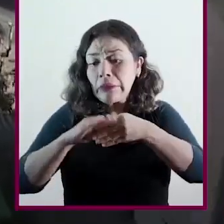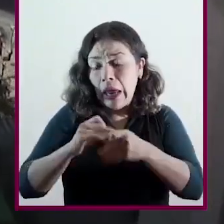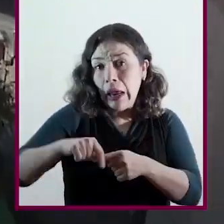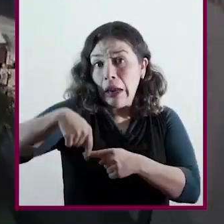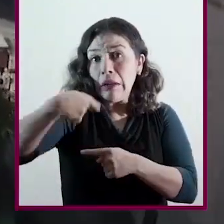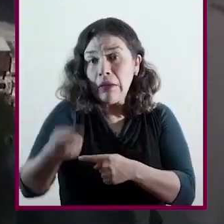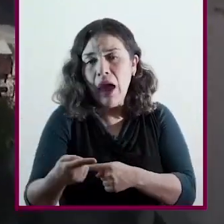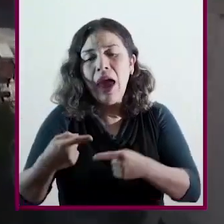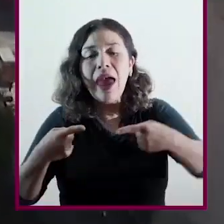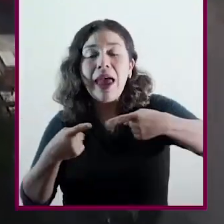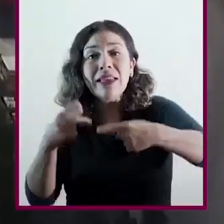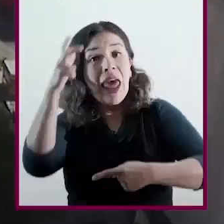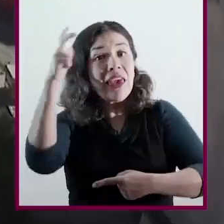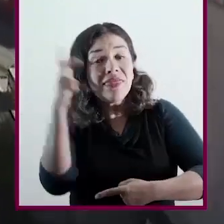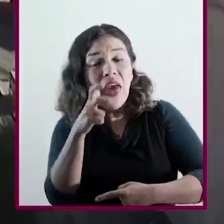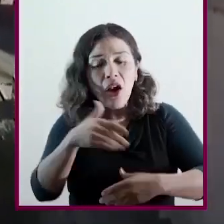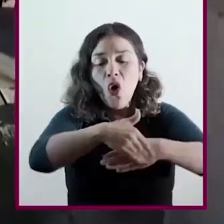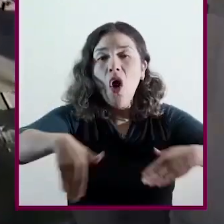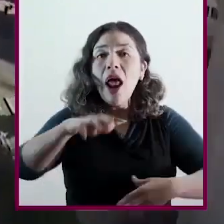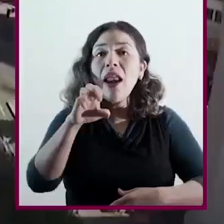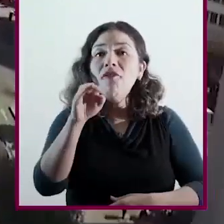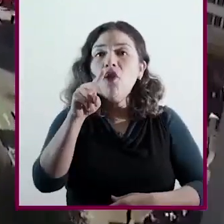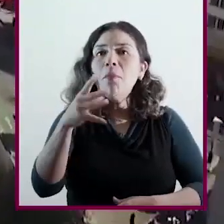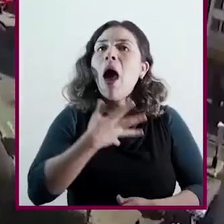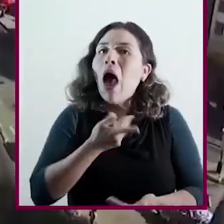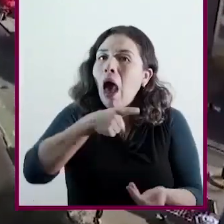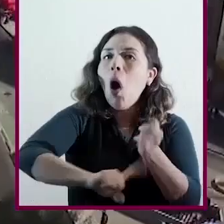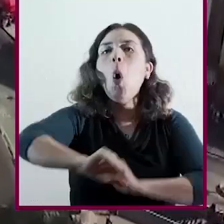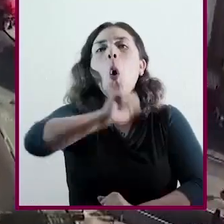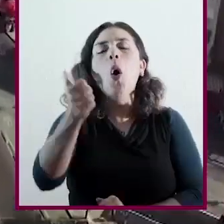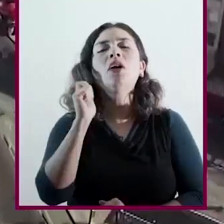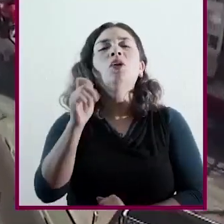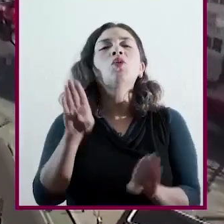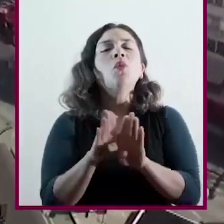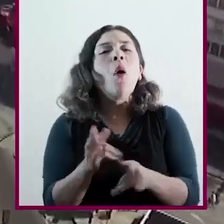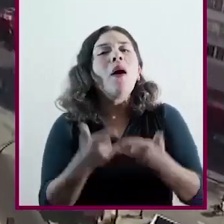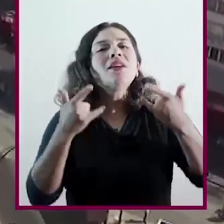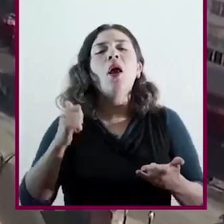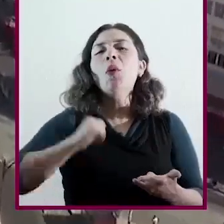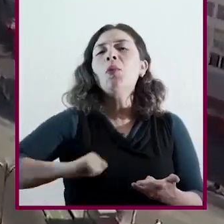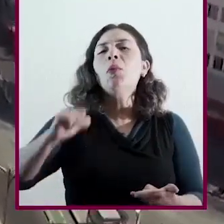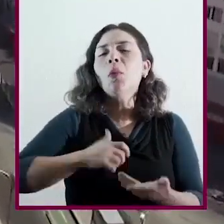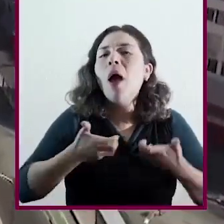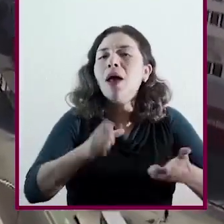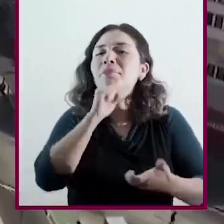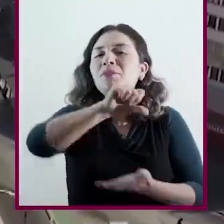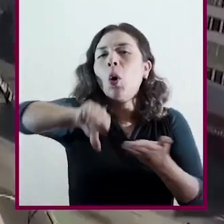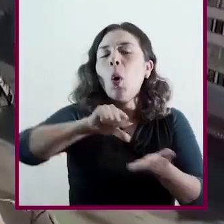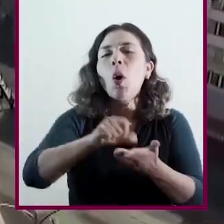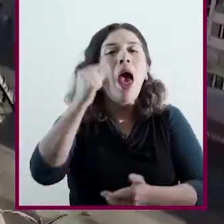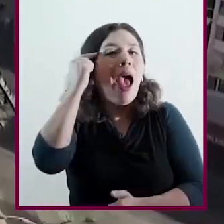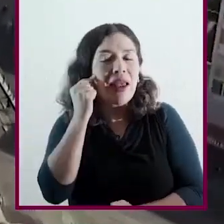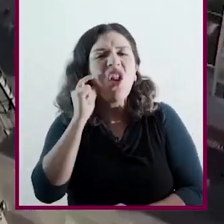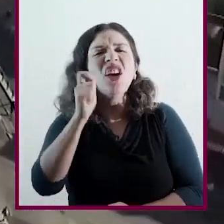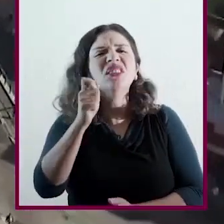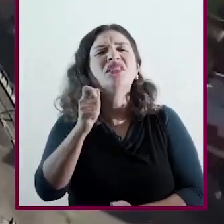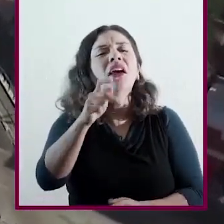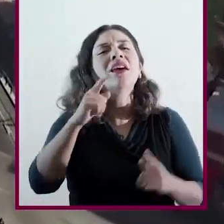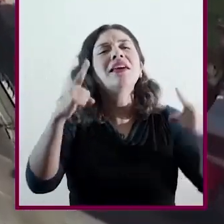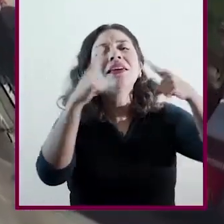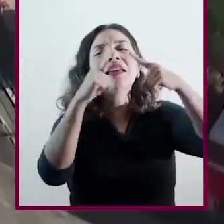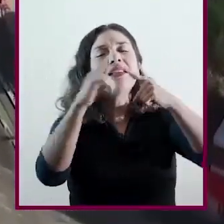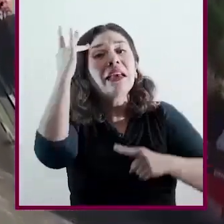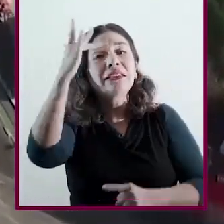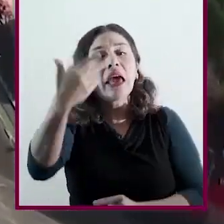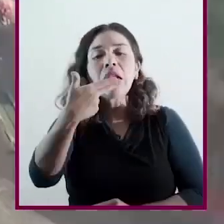A unos pasos, en la esquina de Hidalgo y Reforma queda otro vestigio del pasado colonial de la Guerrero. Se trata del Templo de